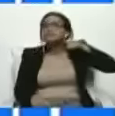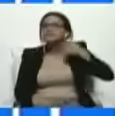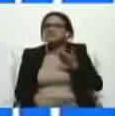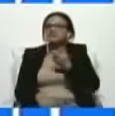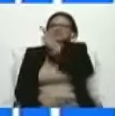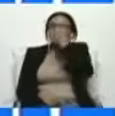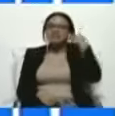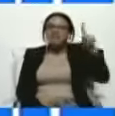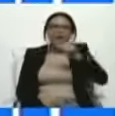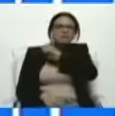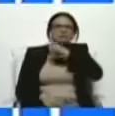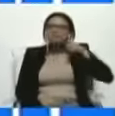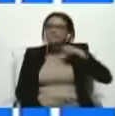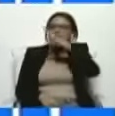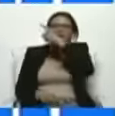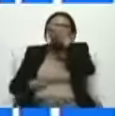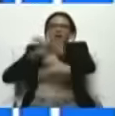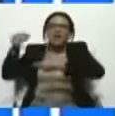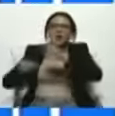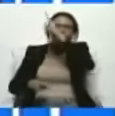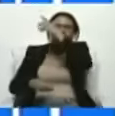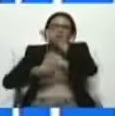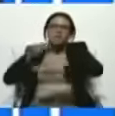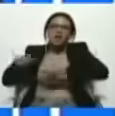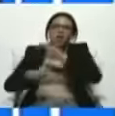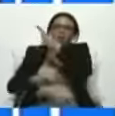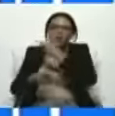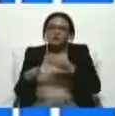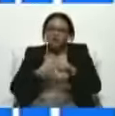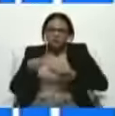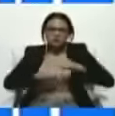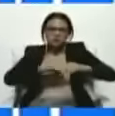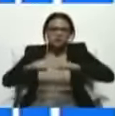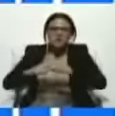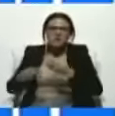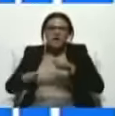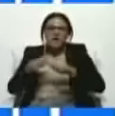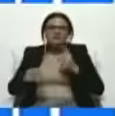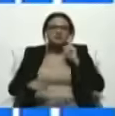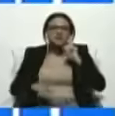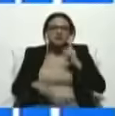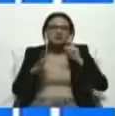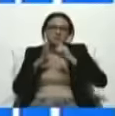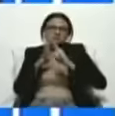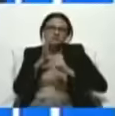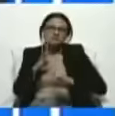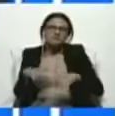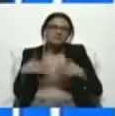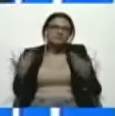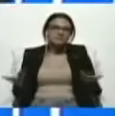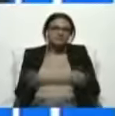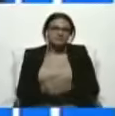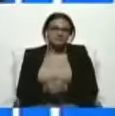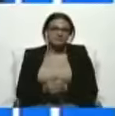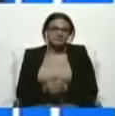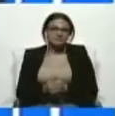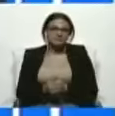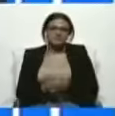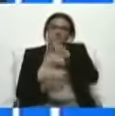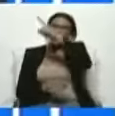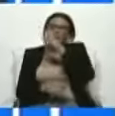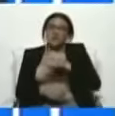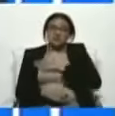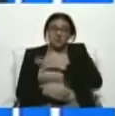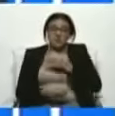en Sartenejas. No les describo la casa porque ya salió en la revista Hola. Puso los pies sobre la